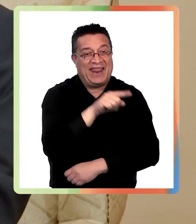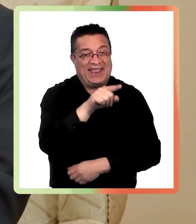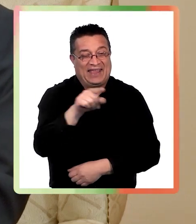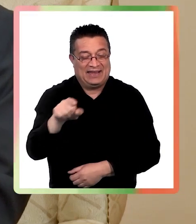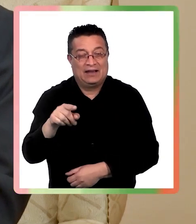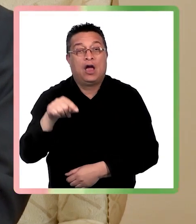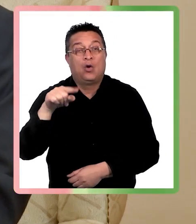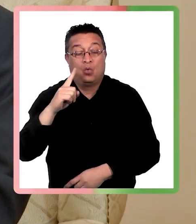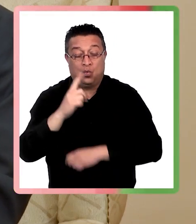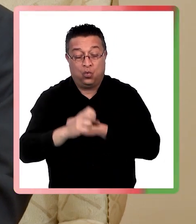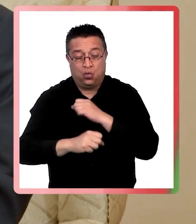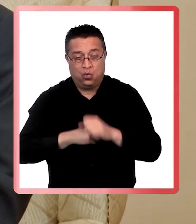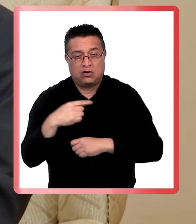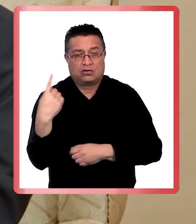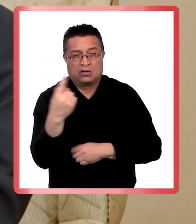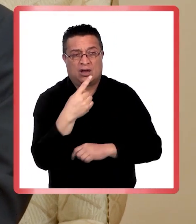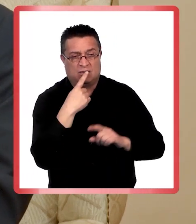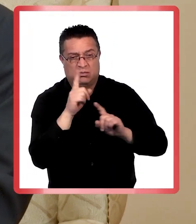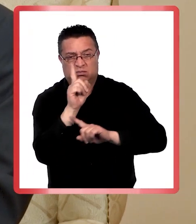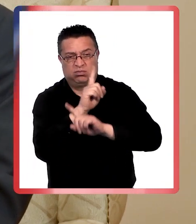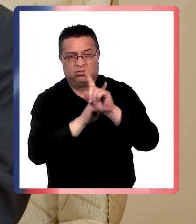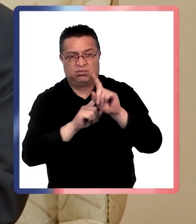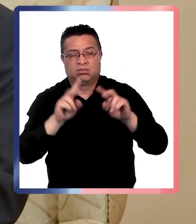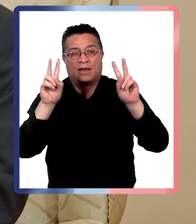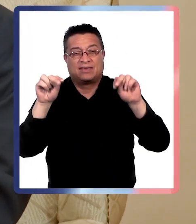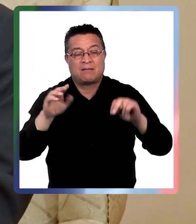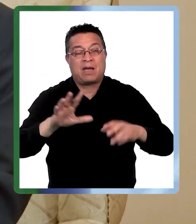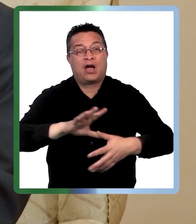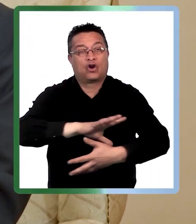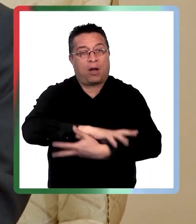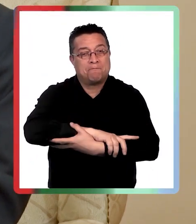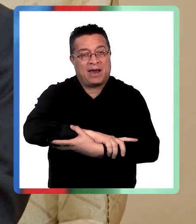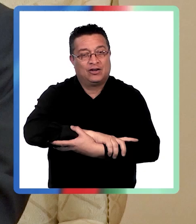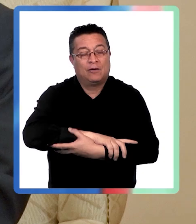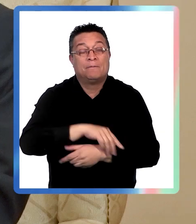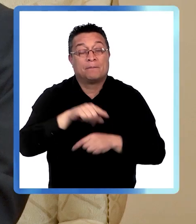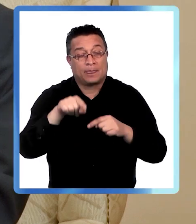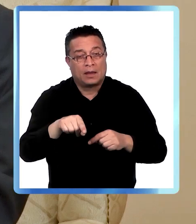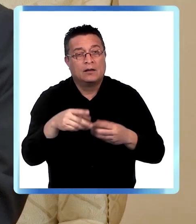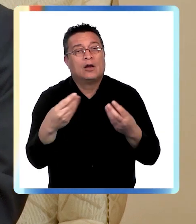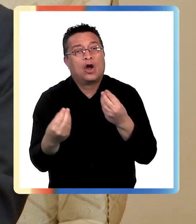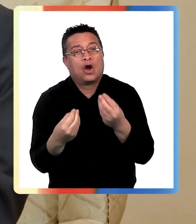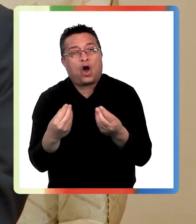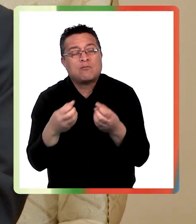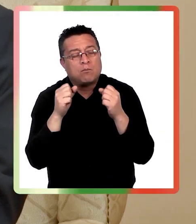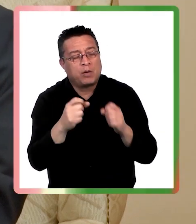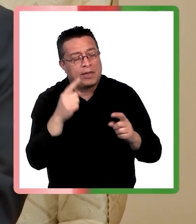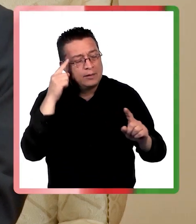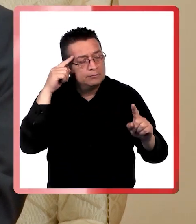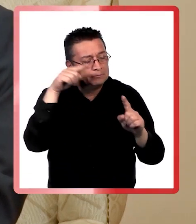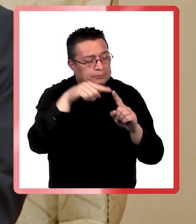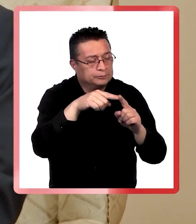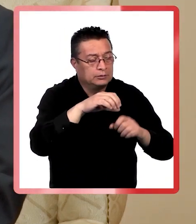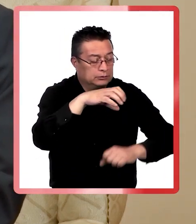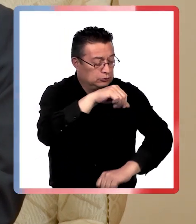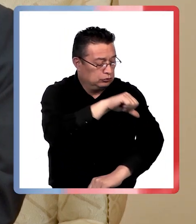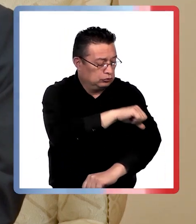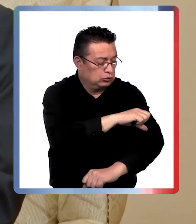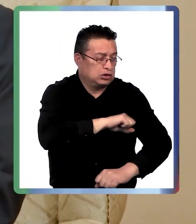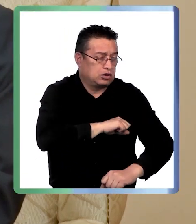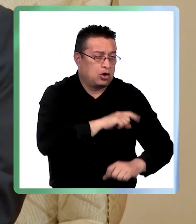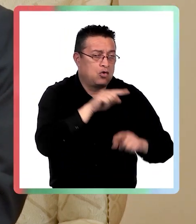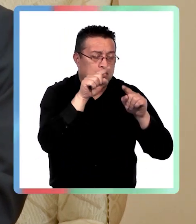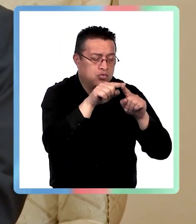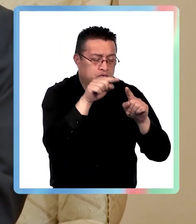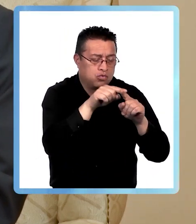de un año están sumamente cuestionados en el marco del caso convenios. Dado ese margen, ¿cómo se puede apuntar a la descentralización y al